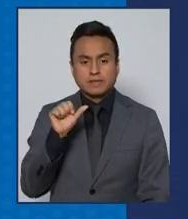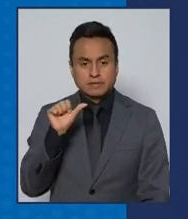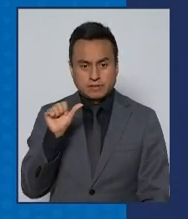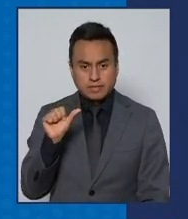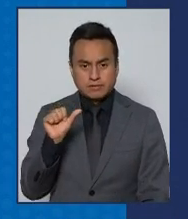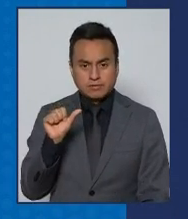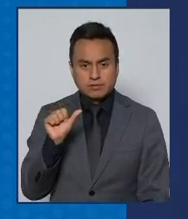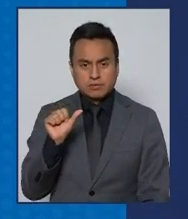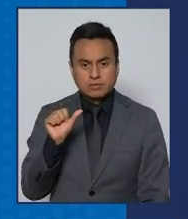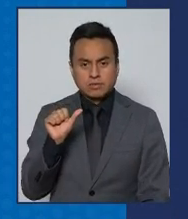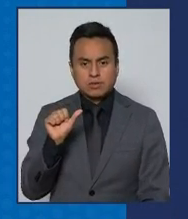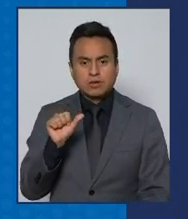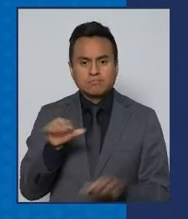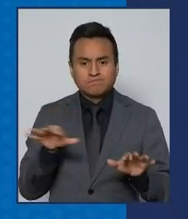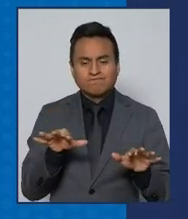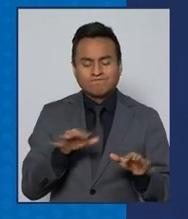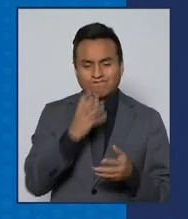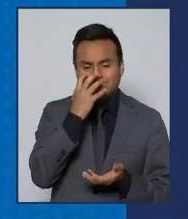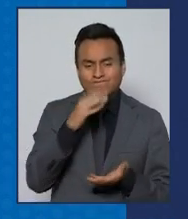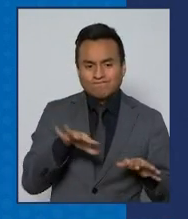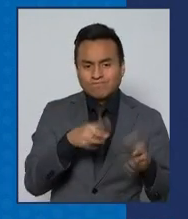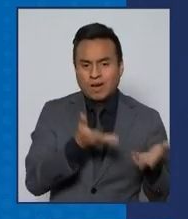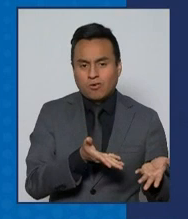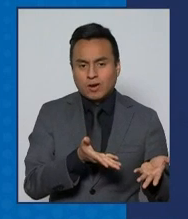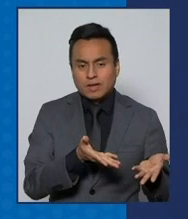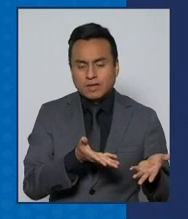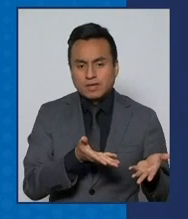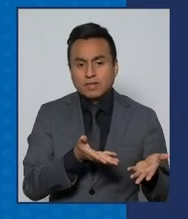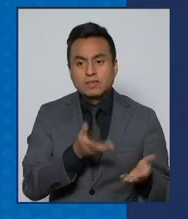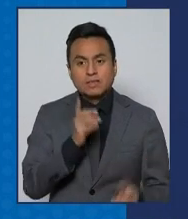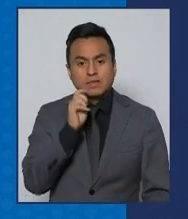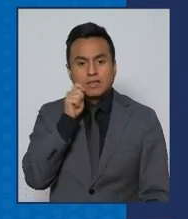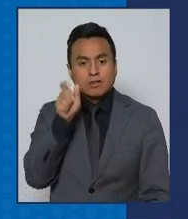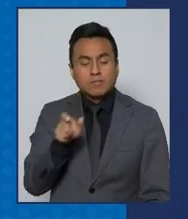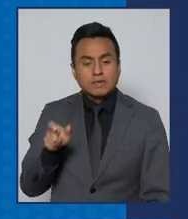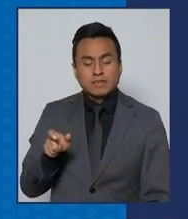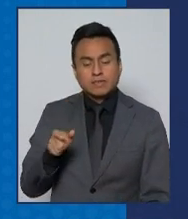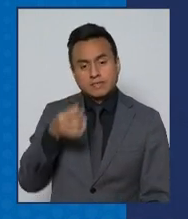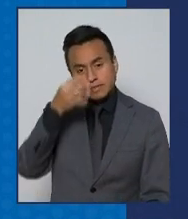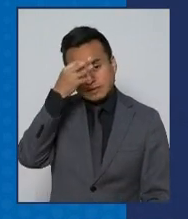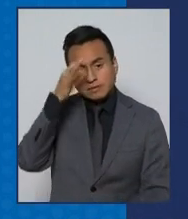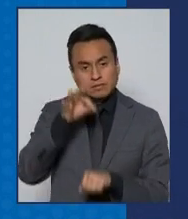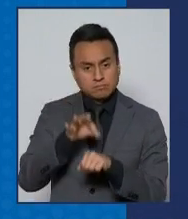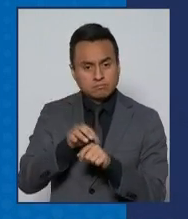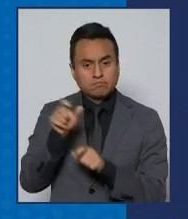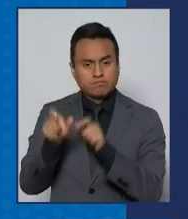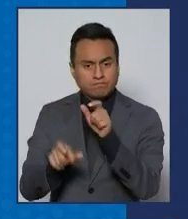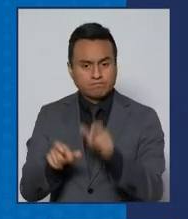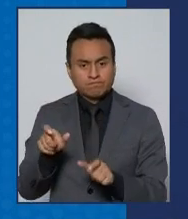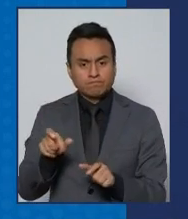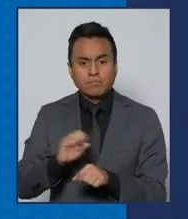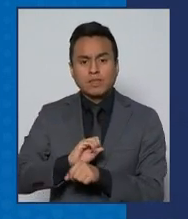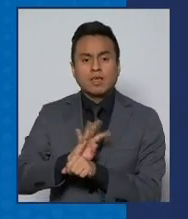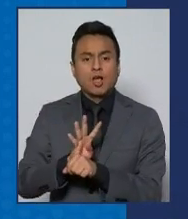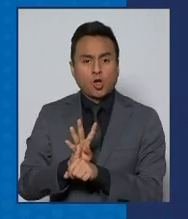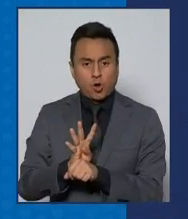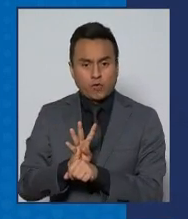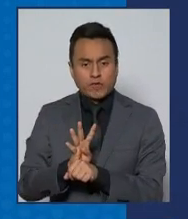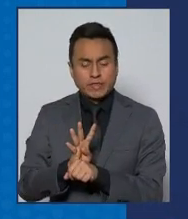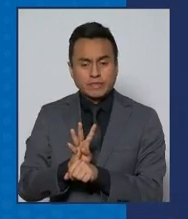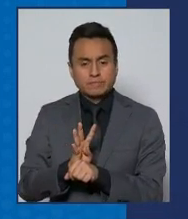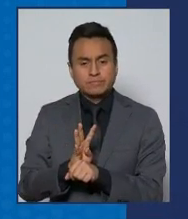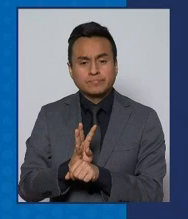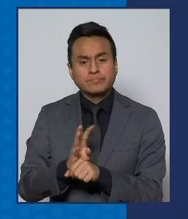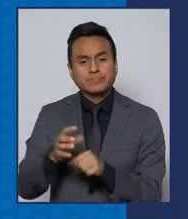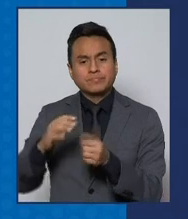1.336 ocupados y de los pacientes que están por COVID en